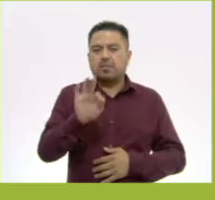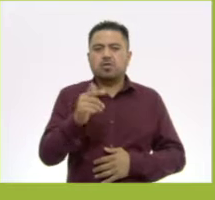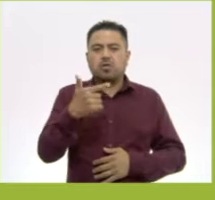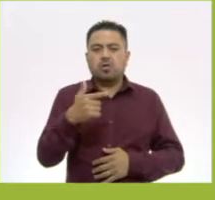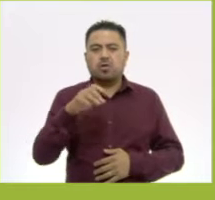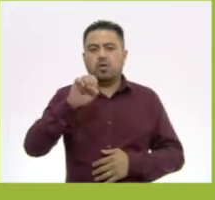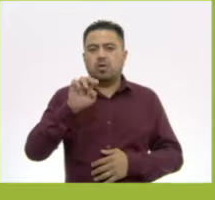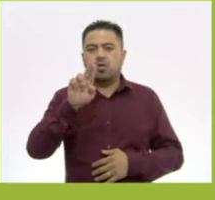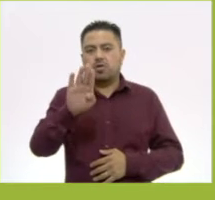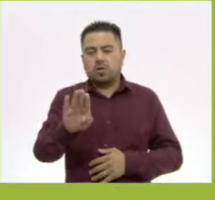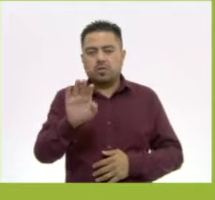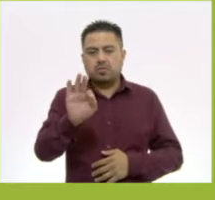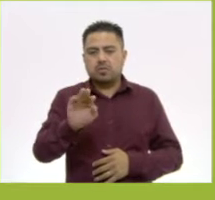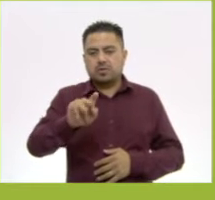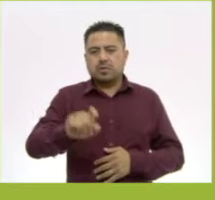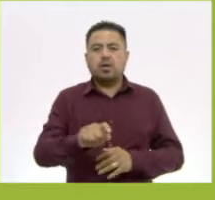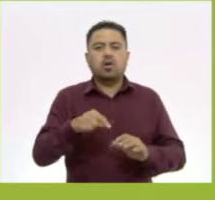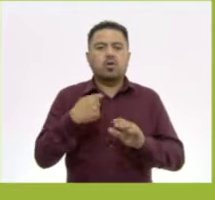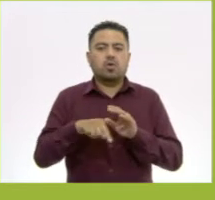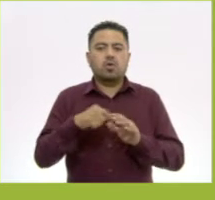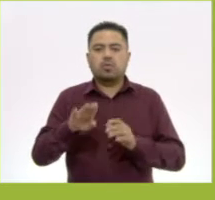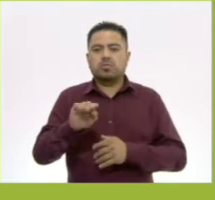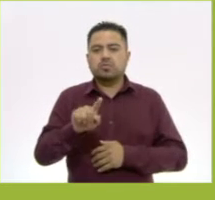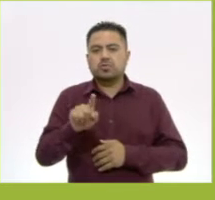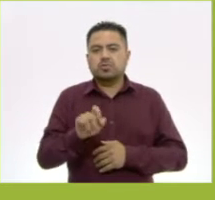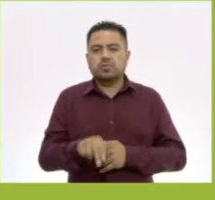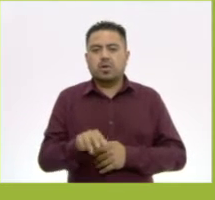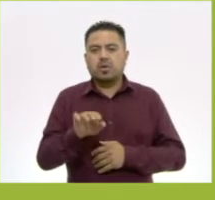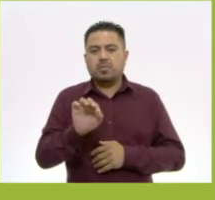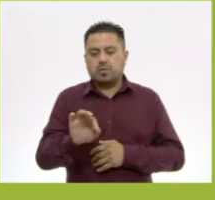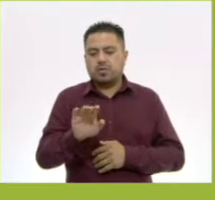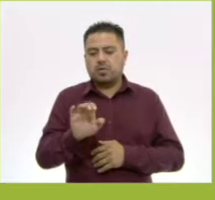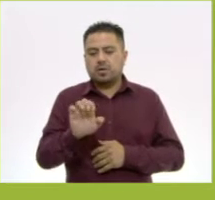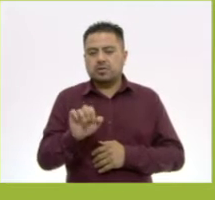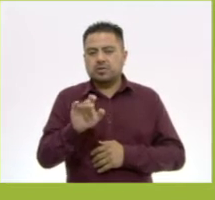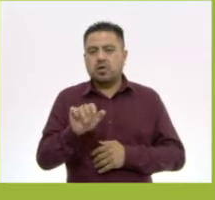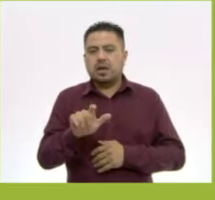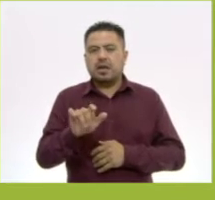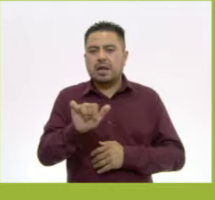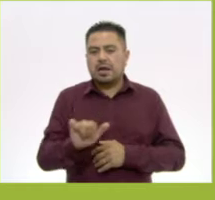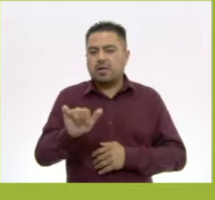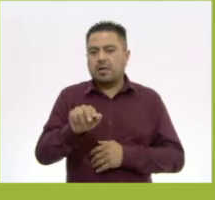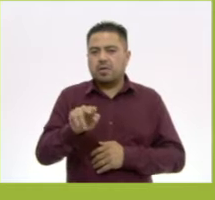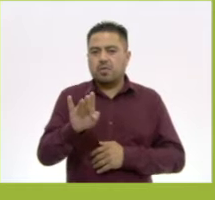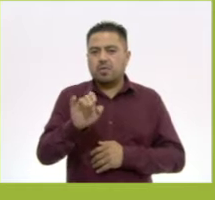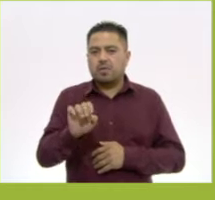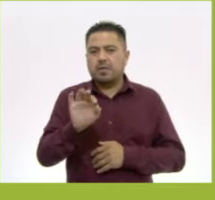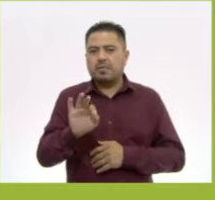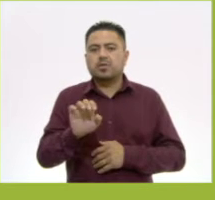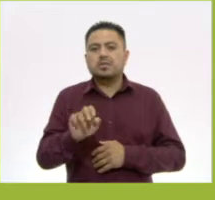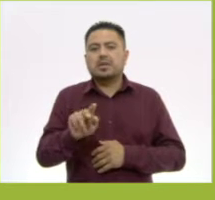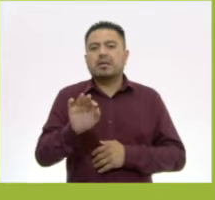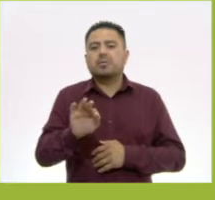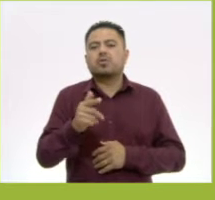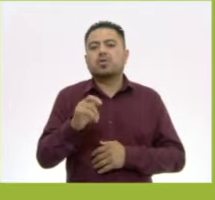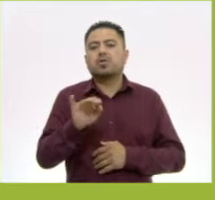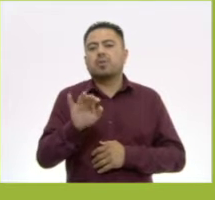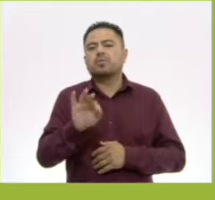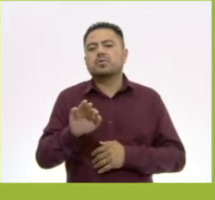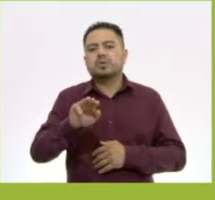gob.mx correo buzón punto escolar nube punto cero punto gob.mx